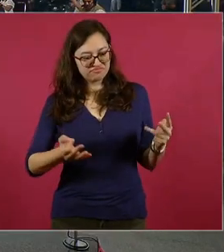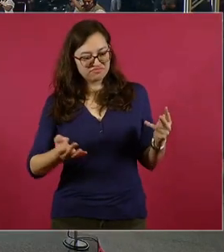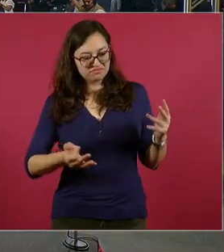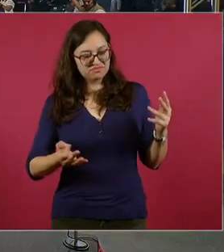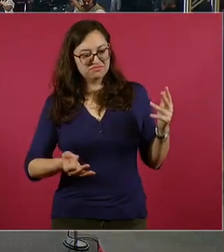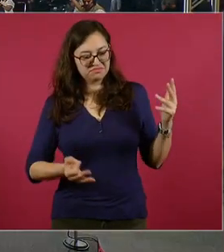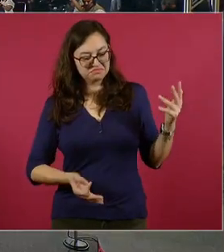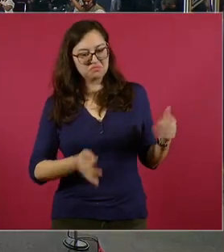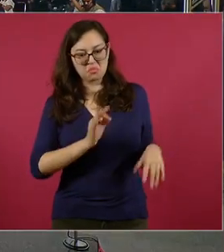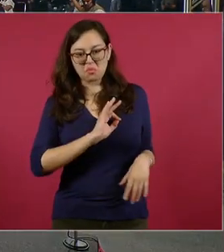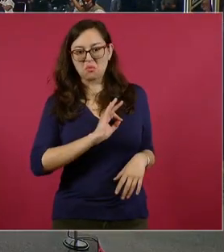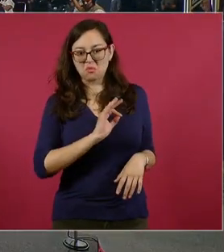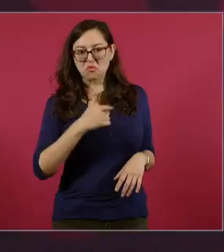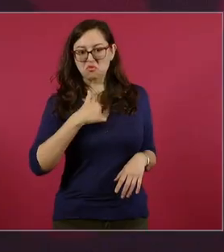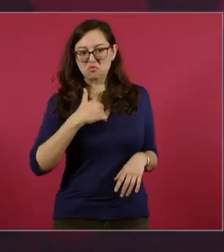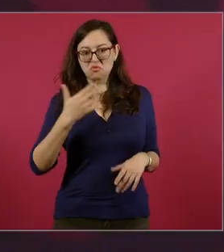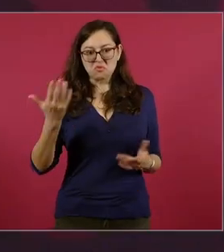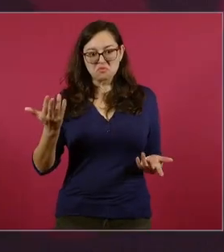medir